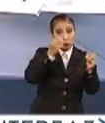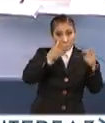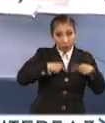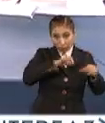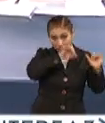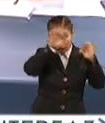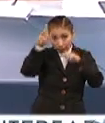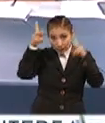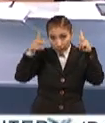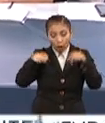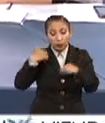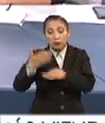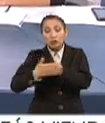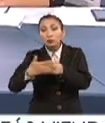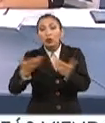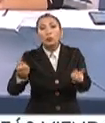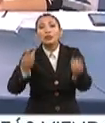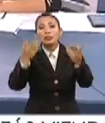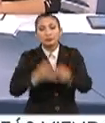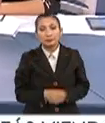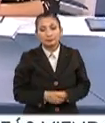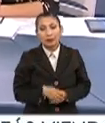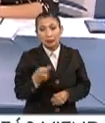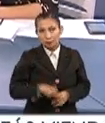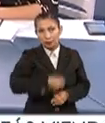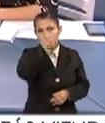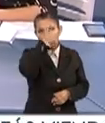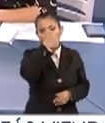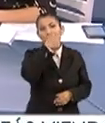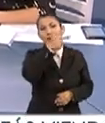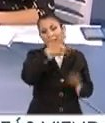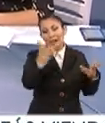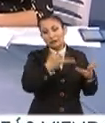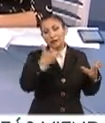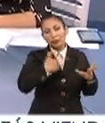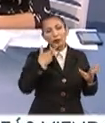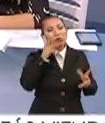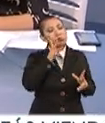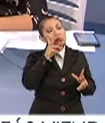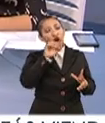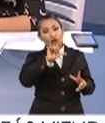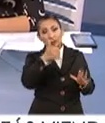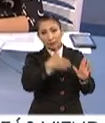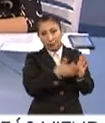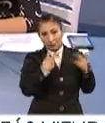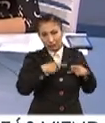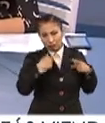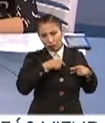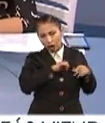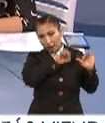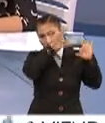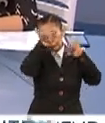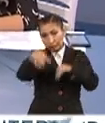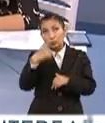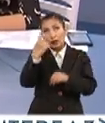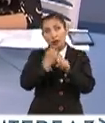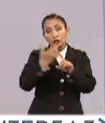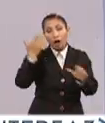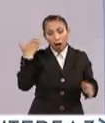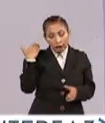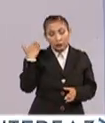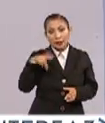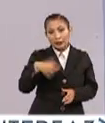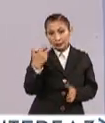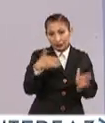cuánta gente esperan más o menos para estar? Bueno, la primera vez hicimos una proyección de 11,000 asistentes. El año pasado